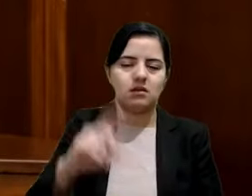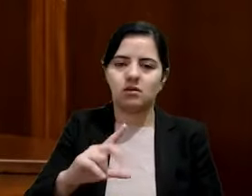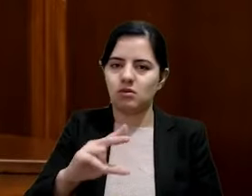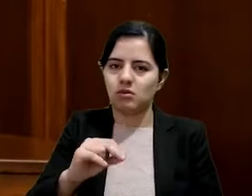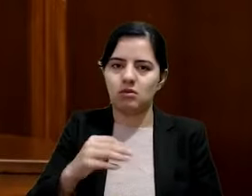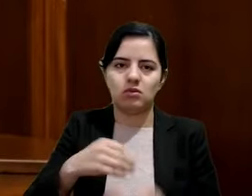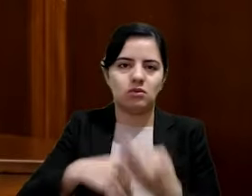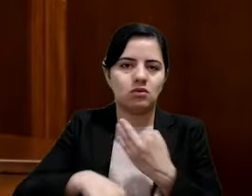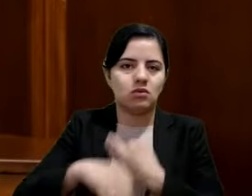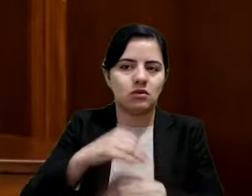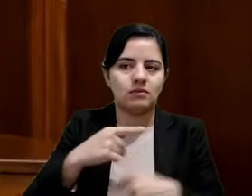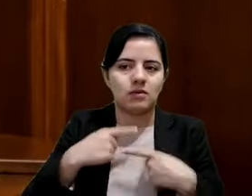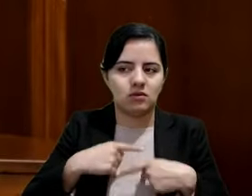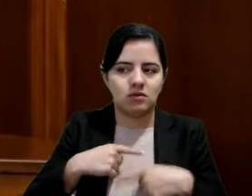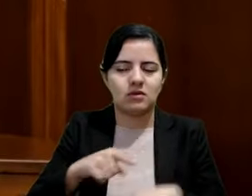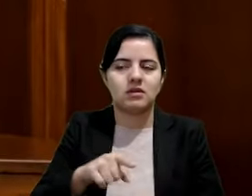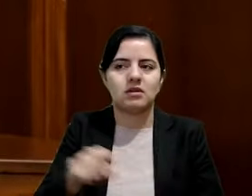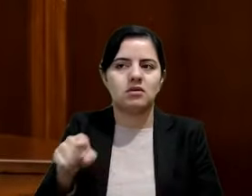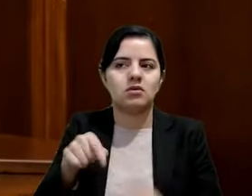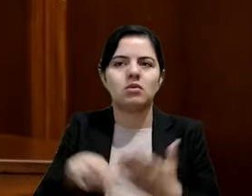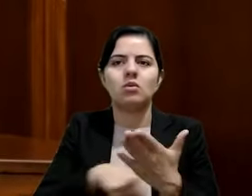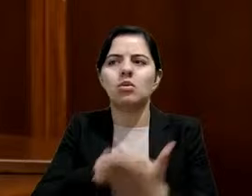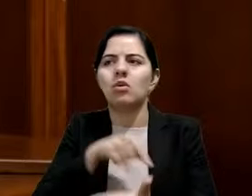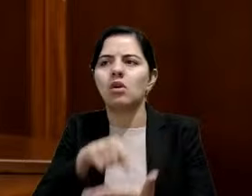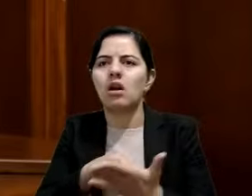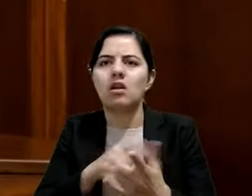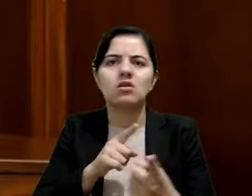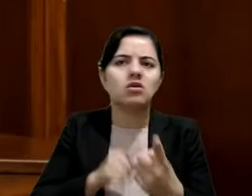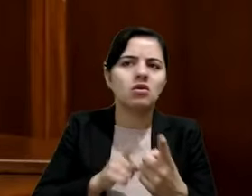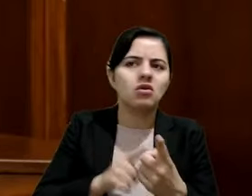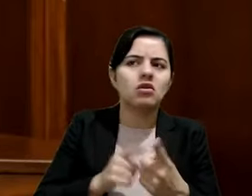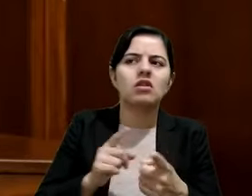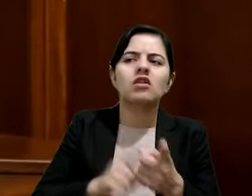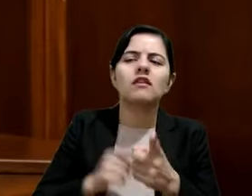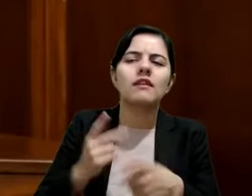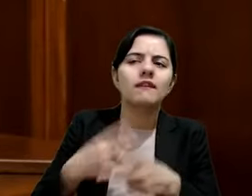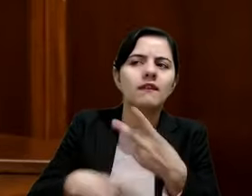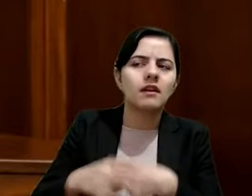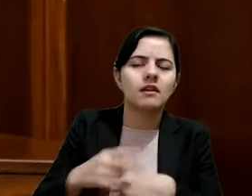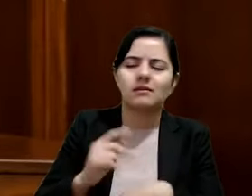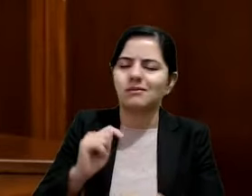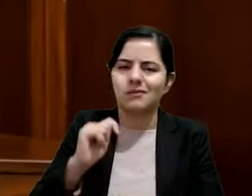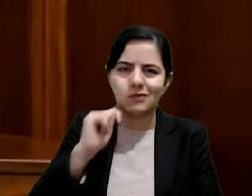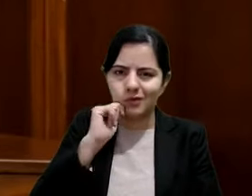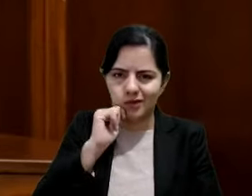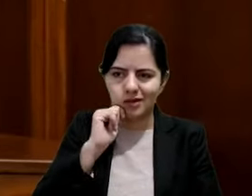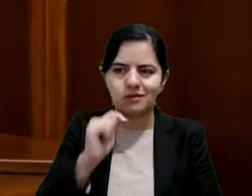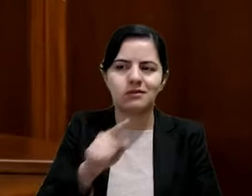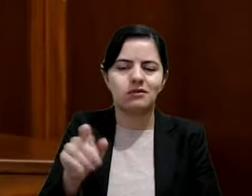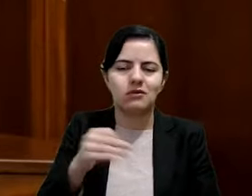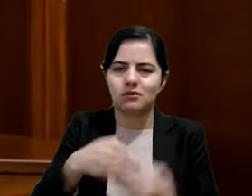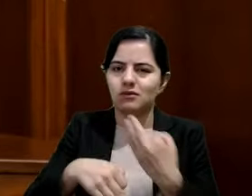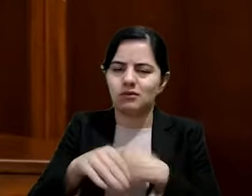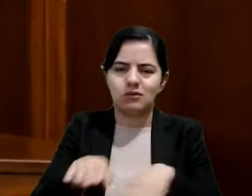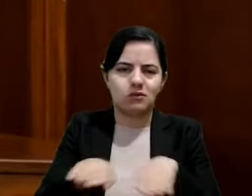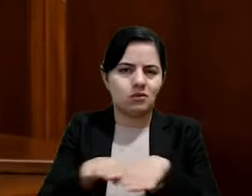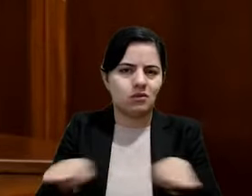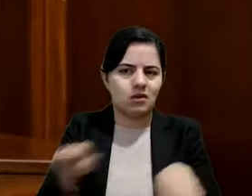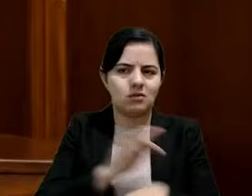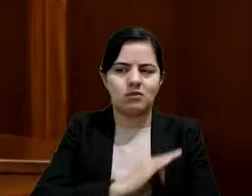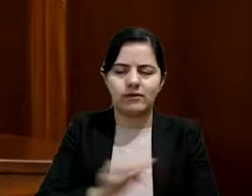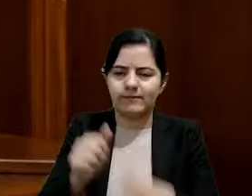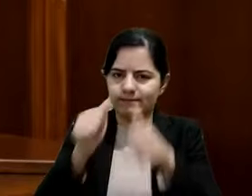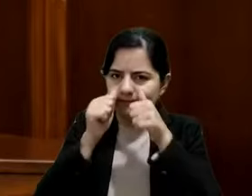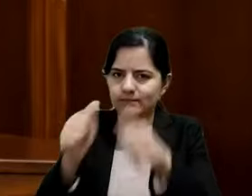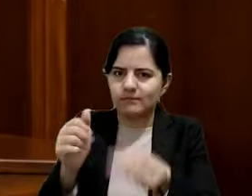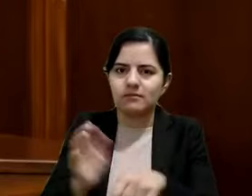condición lugar o origen y debemos seguir impulsando políticas que refuercen lo que ya hemos logrado que